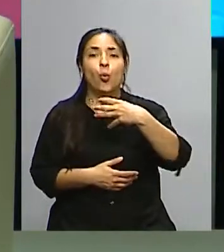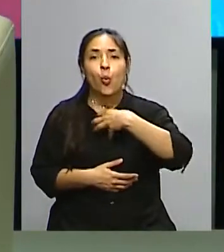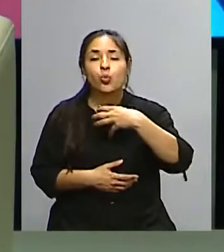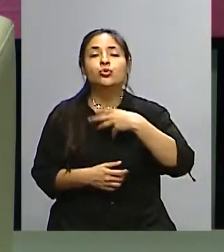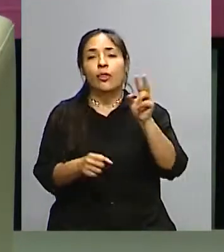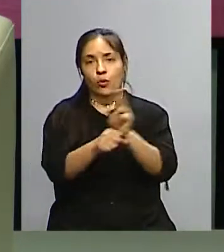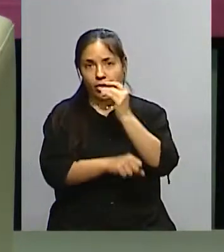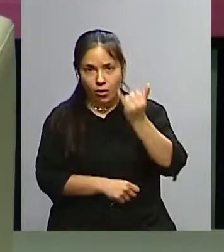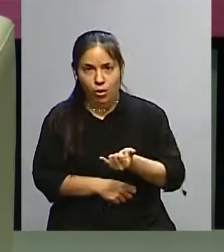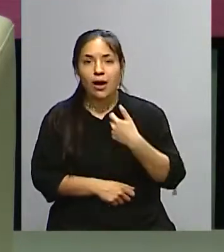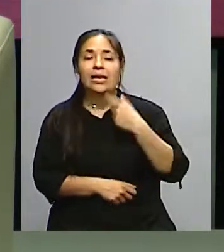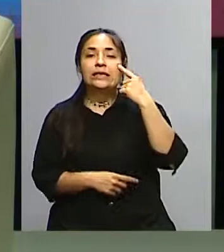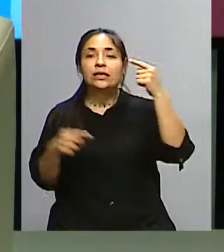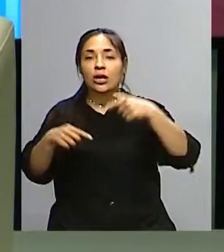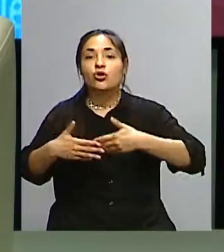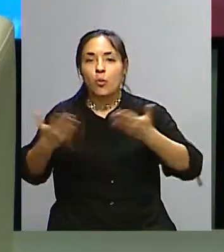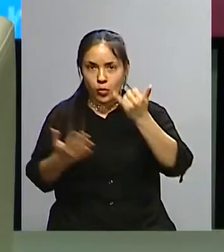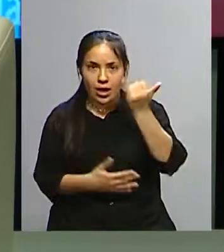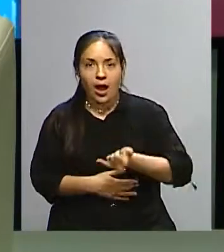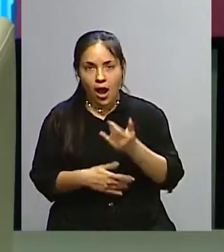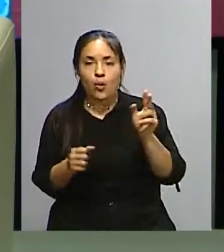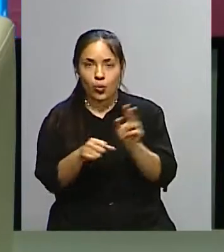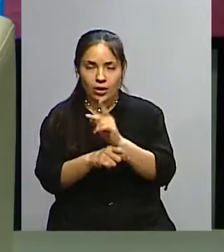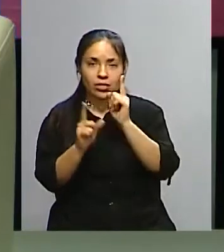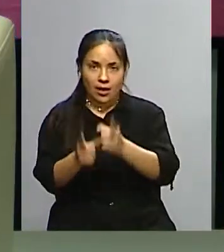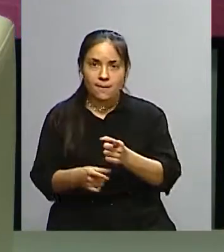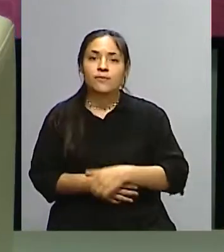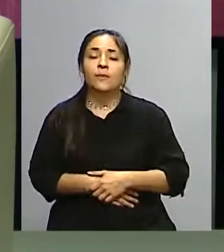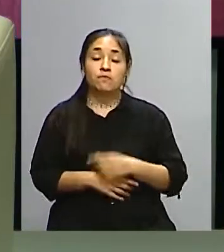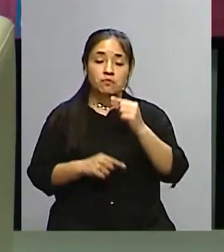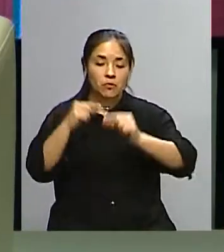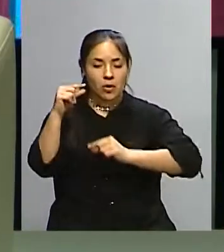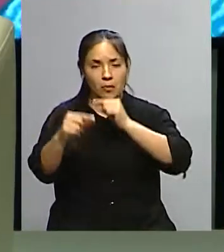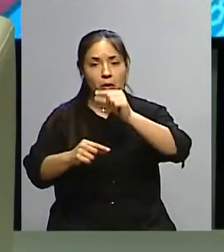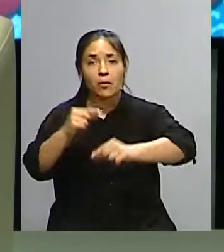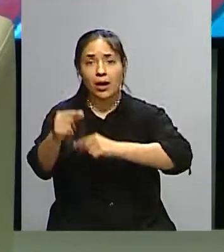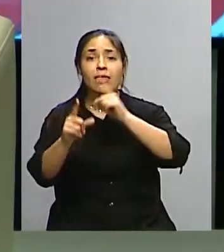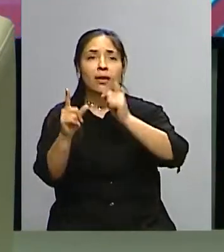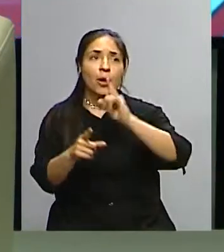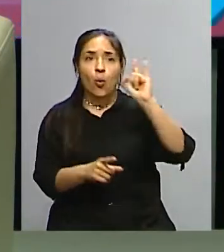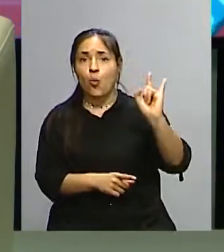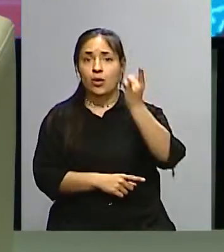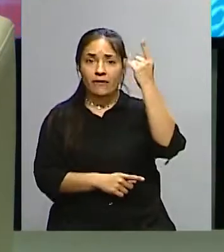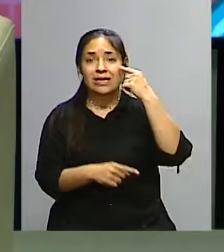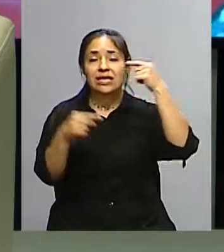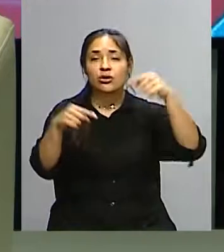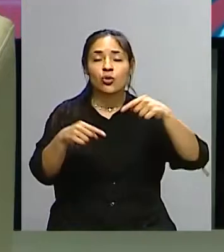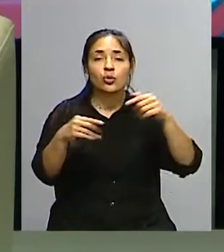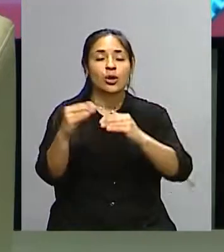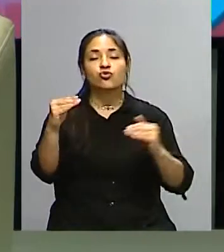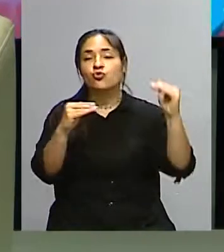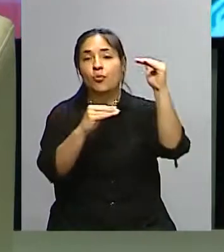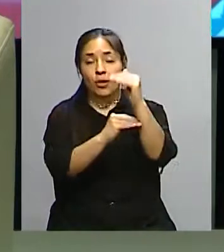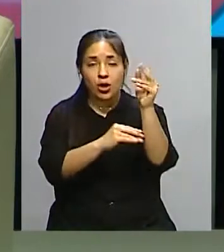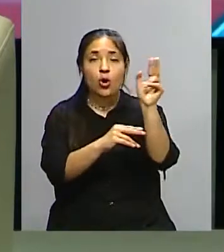cuidados, distintas instituciones públicas también lo tienen y paulatinamente también las universidades, los institutos de educación superior y demás